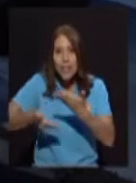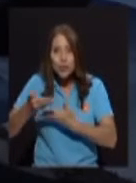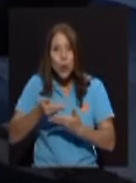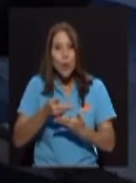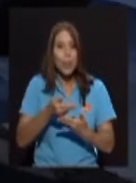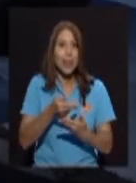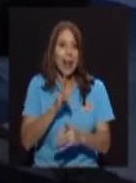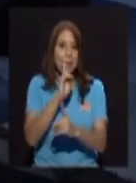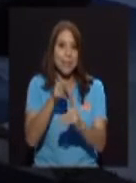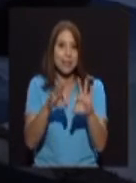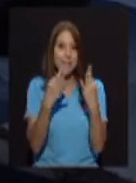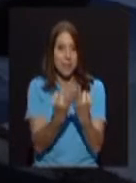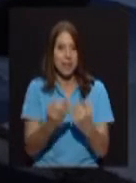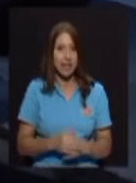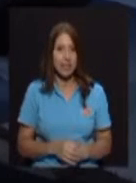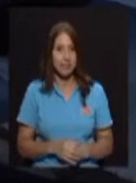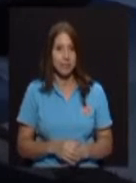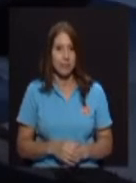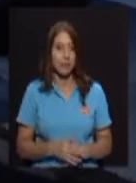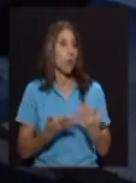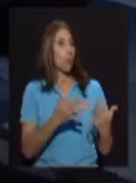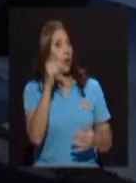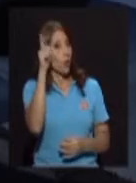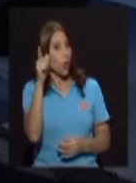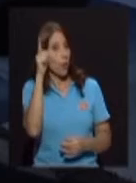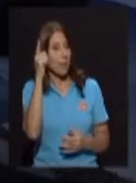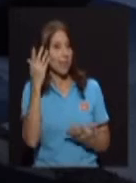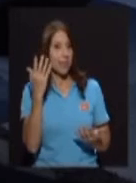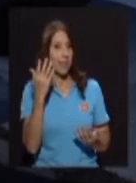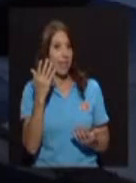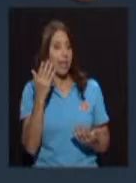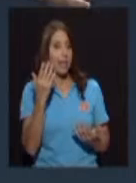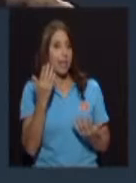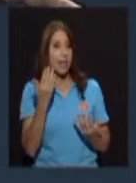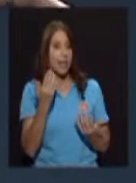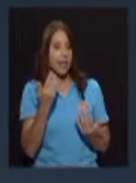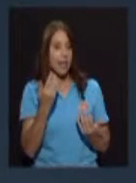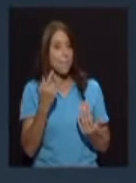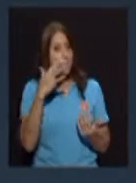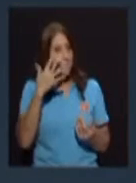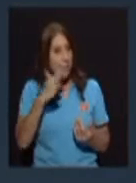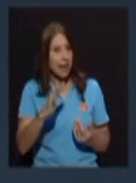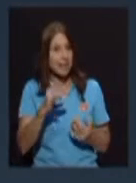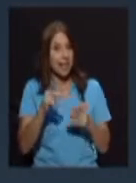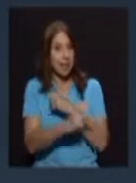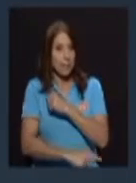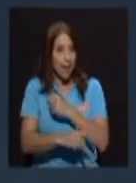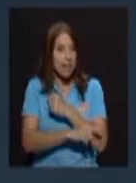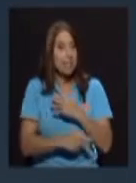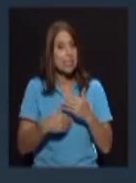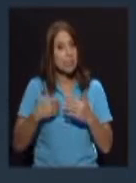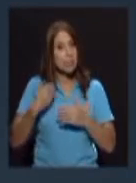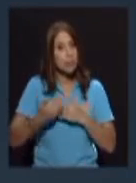los familiares. Bueno, y obviamente, ya para completar un poco el círculo, me parece que el país ha ido